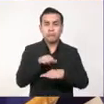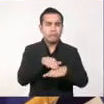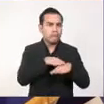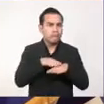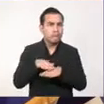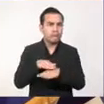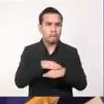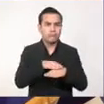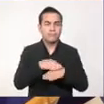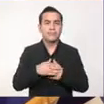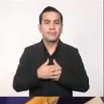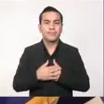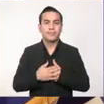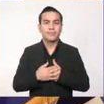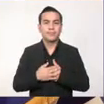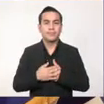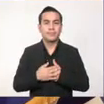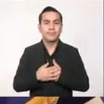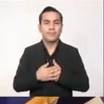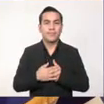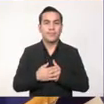convocatoria.